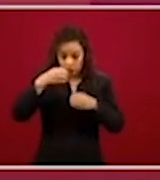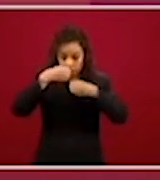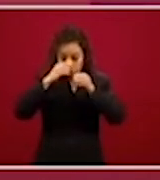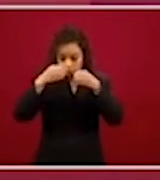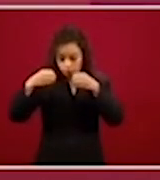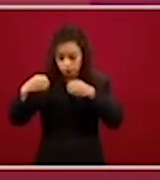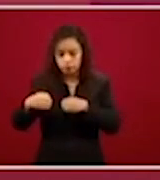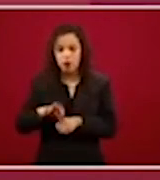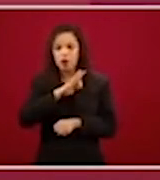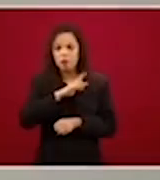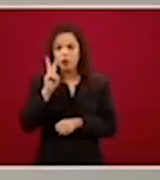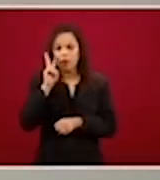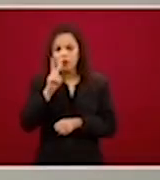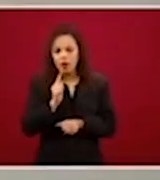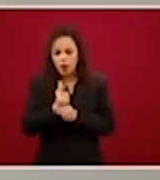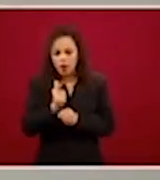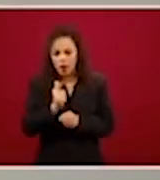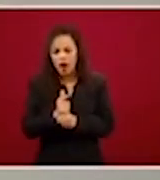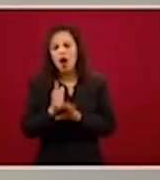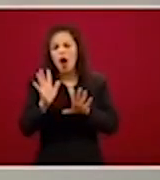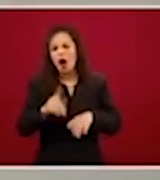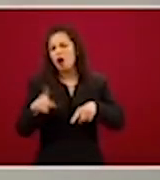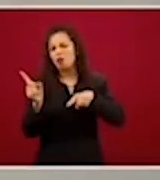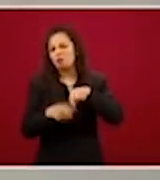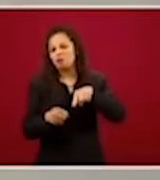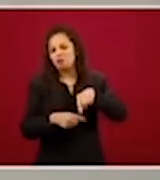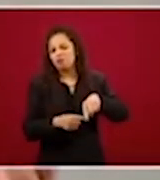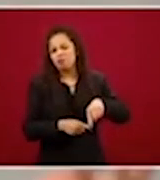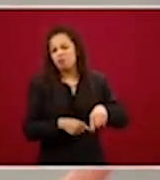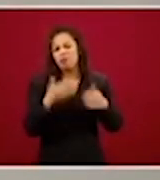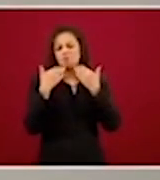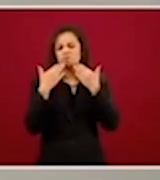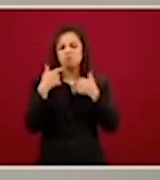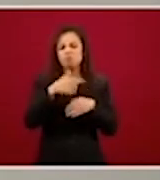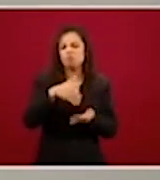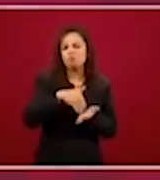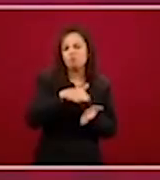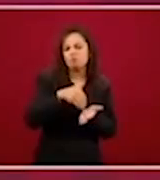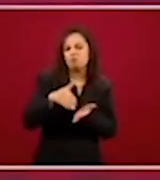influenza pudiera estar el coronavirus. No es la primera vez que lo vamos a hacer, lo hemos hecho ya